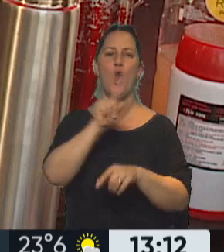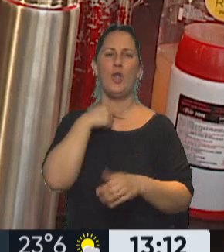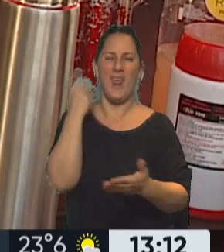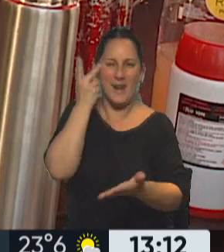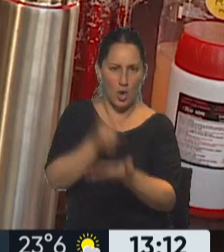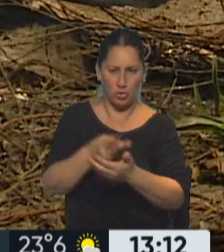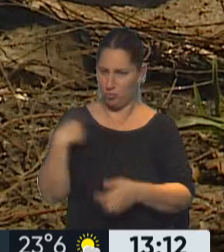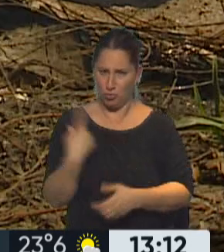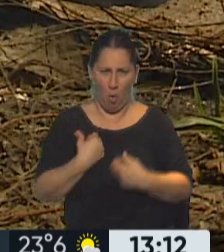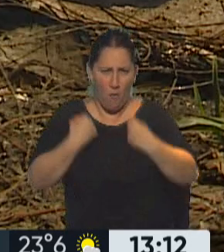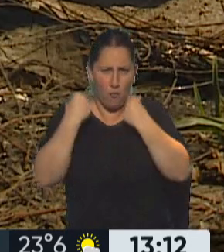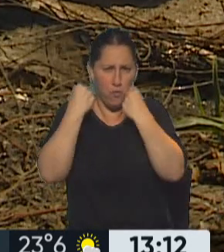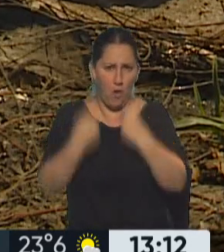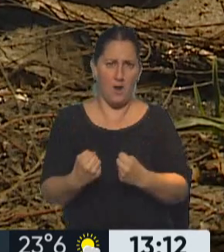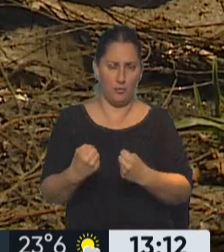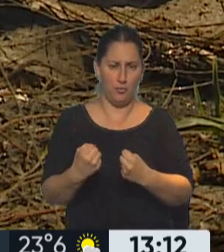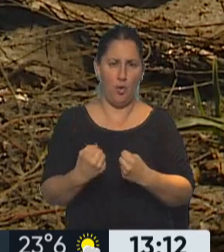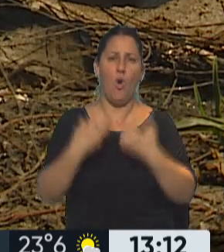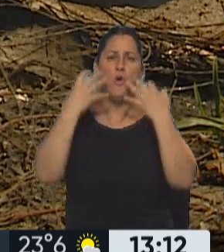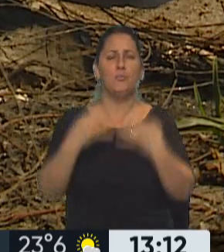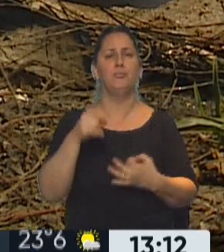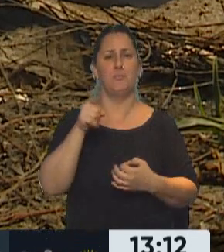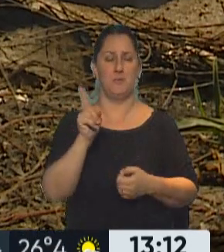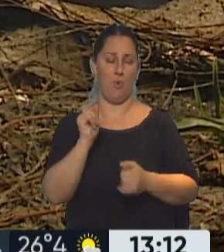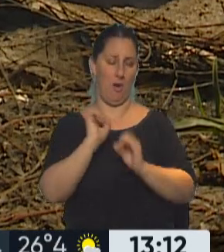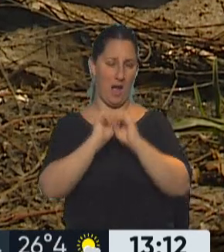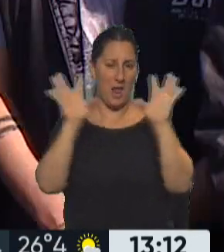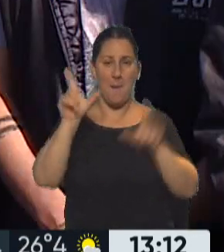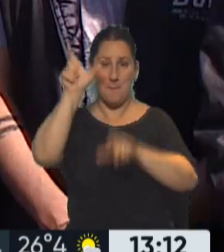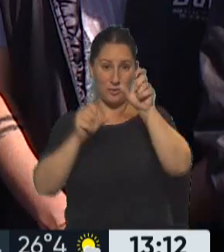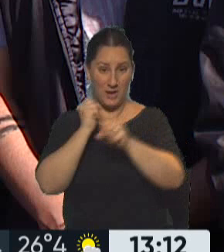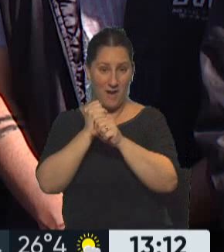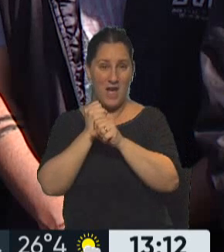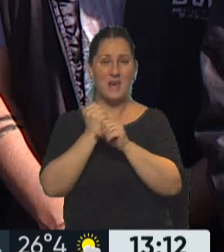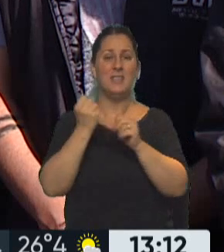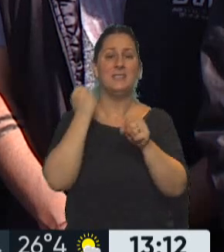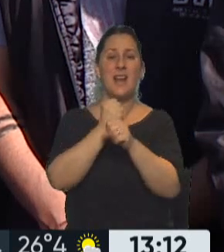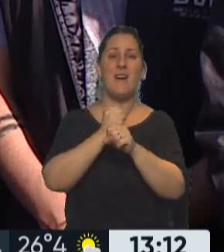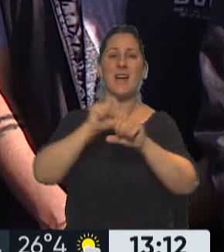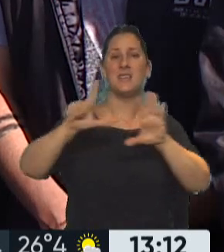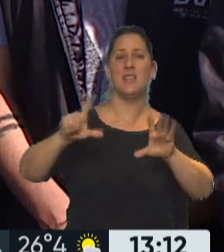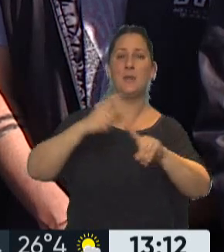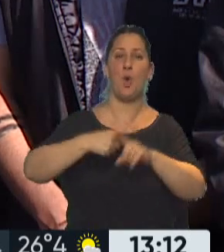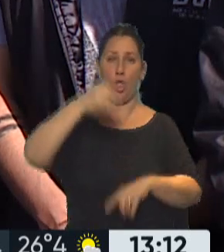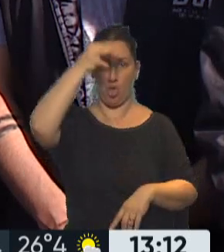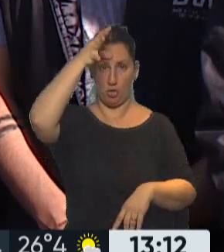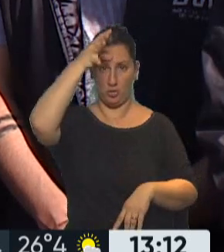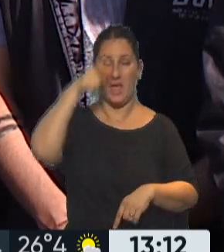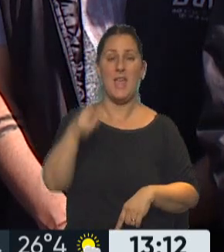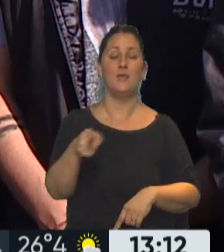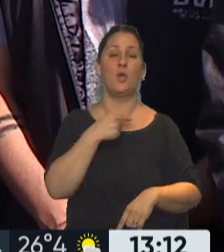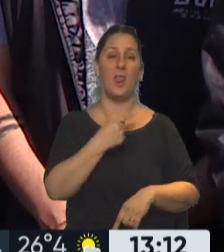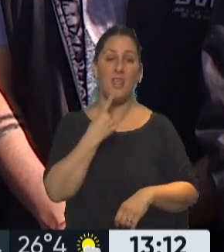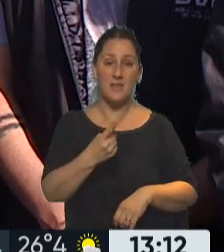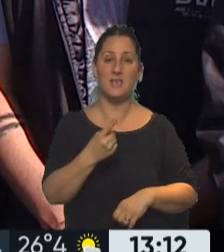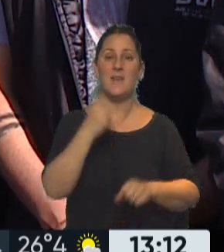que realizan los trabajadores. Para ser concreto en lo que digo, los trabajadores trabajan en sistema de 7x2, ¿está bien? Eso significa que